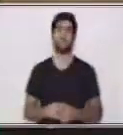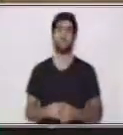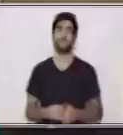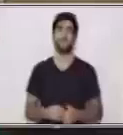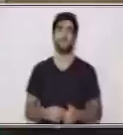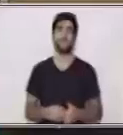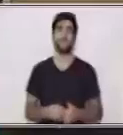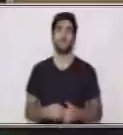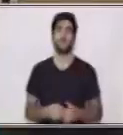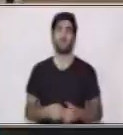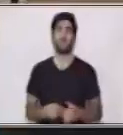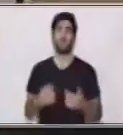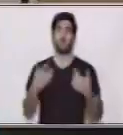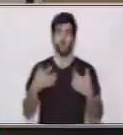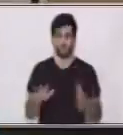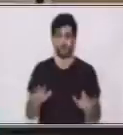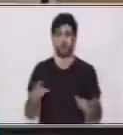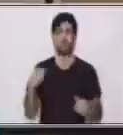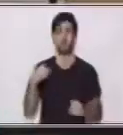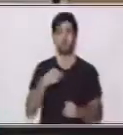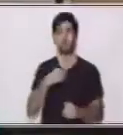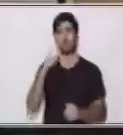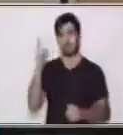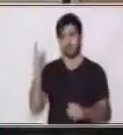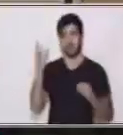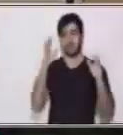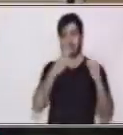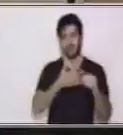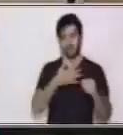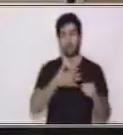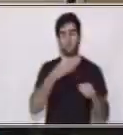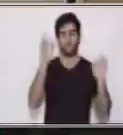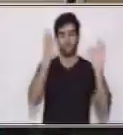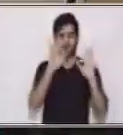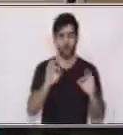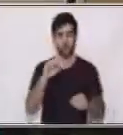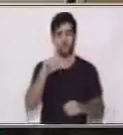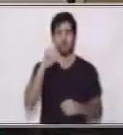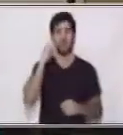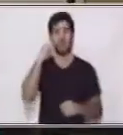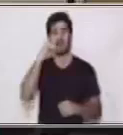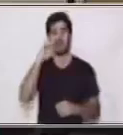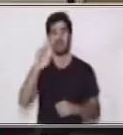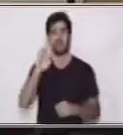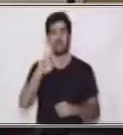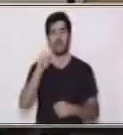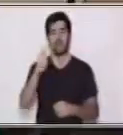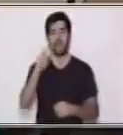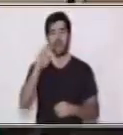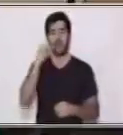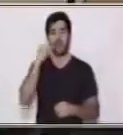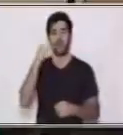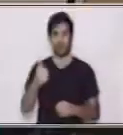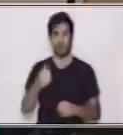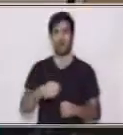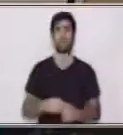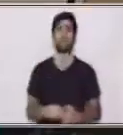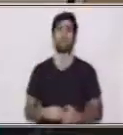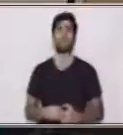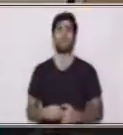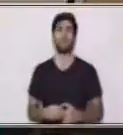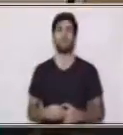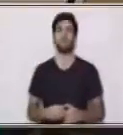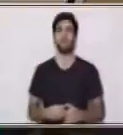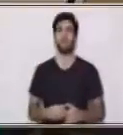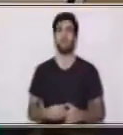ese sentido, trabajamos las figuras literarias. ¿Te recuerdas qué significado te dije que poseen las figuras